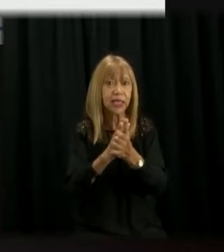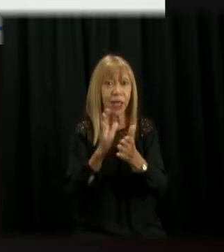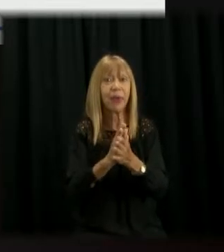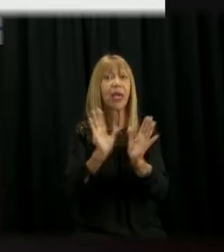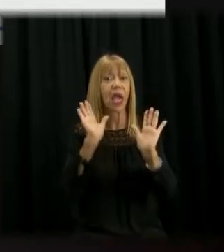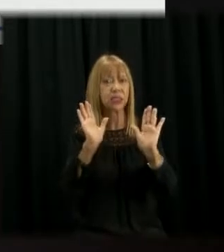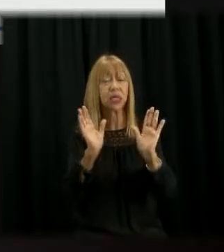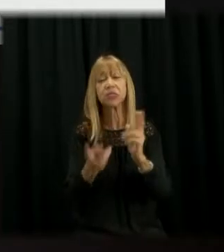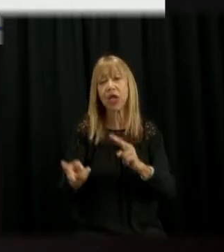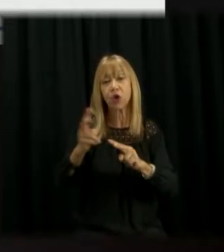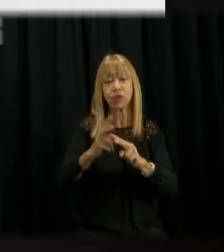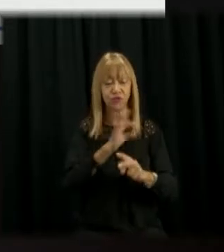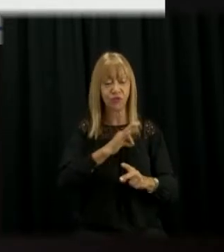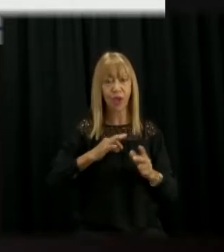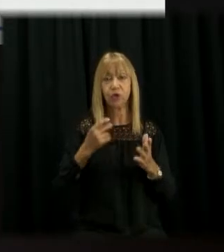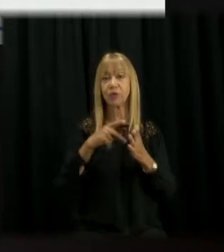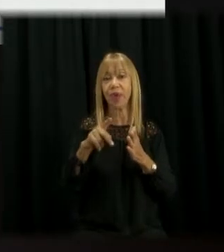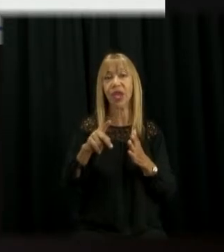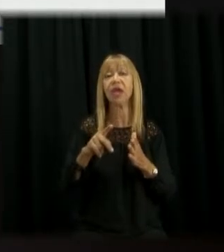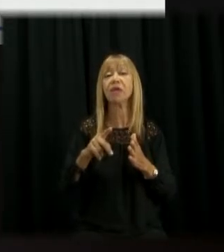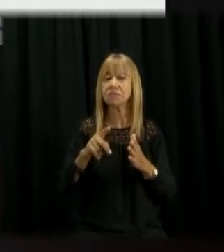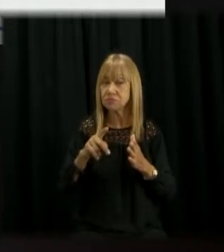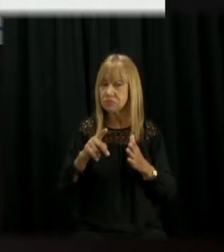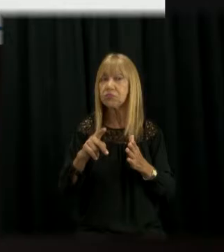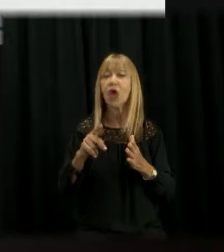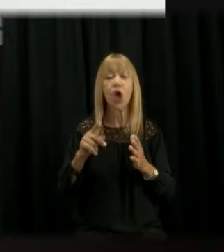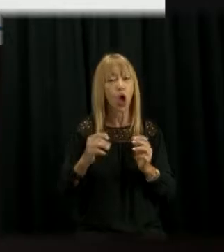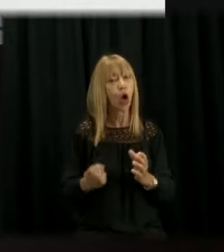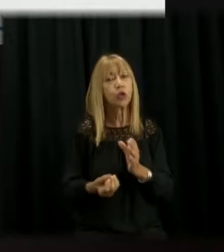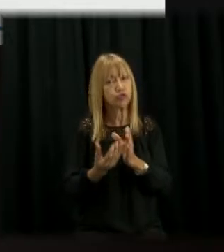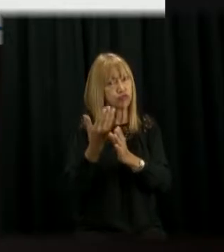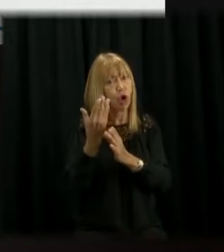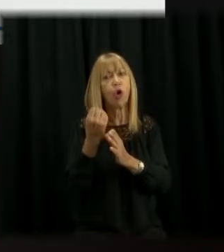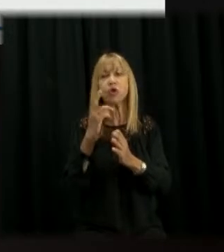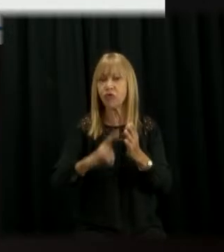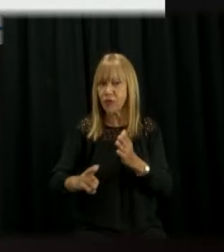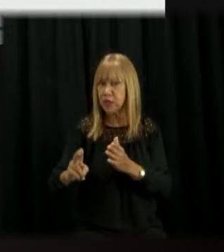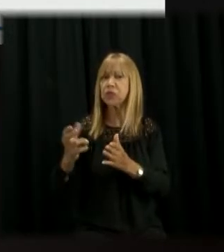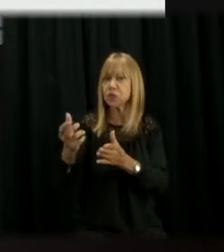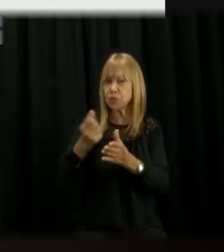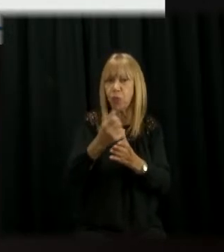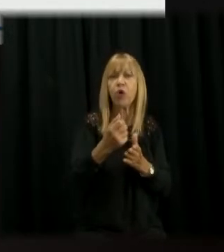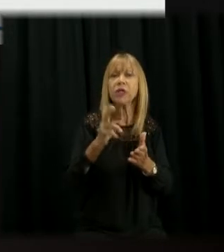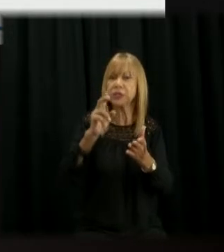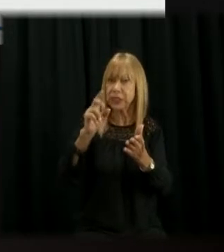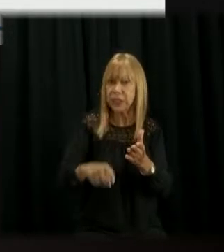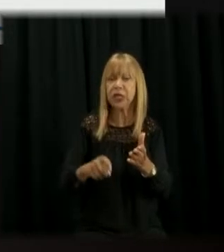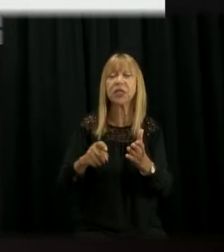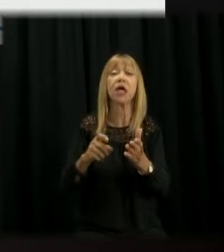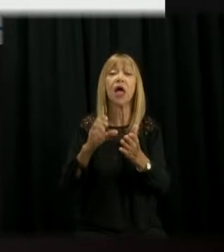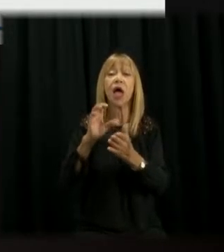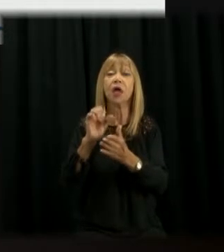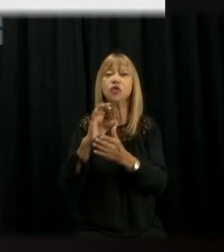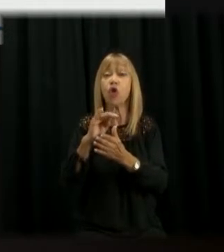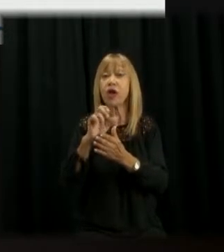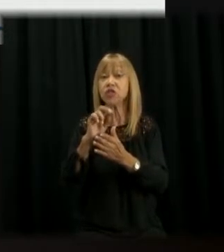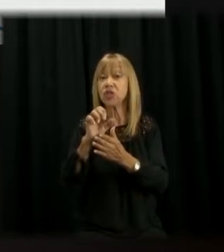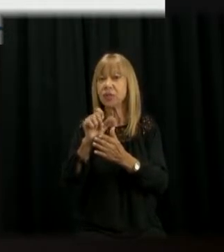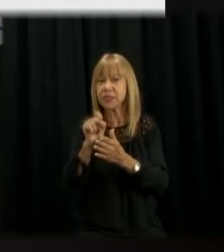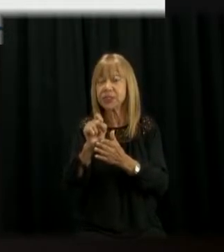en excelencia académica. Hay un 3% de aumento en la nómina de la facultad. Necesita también una base